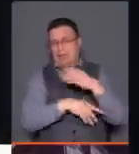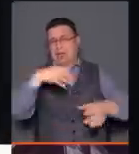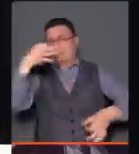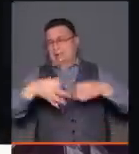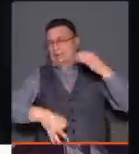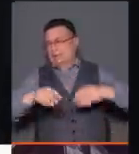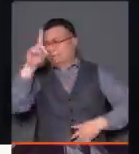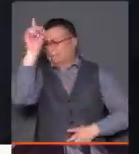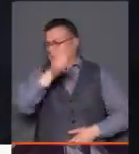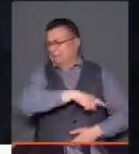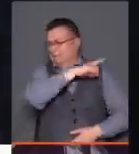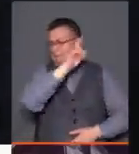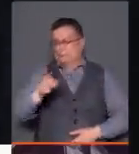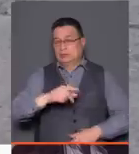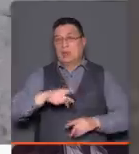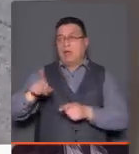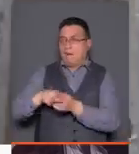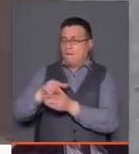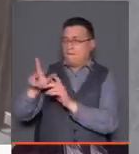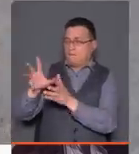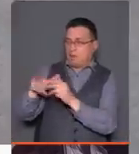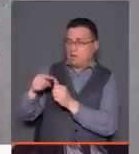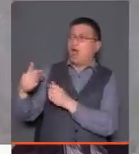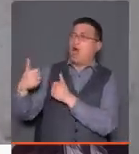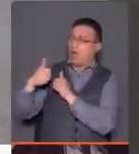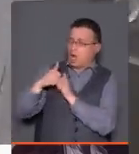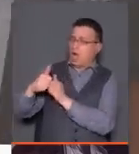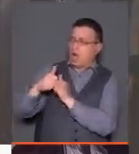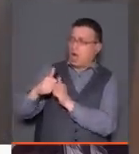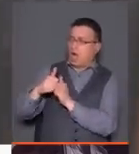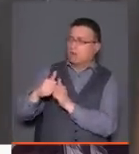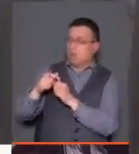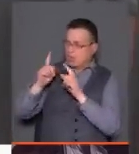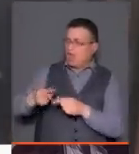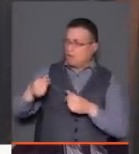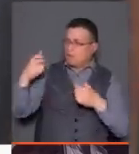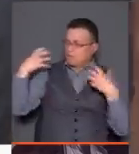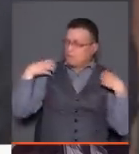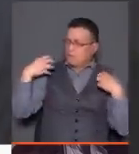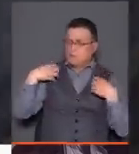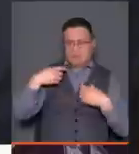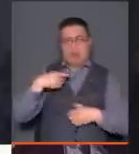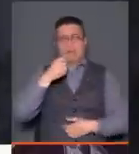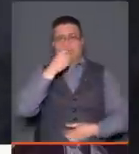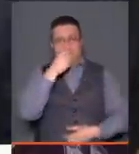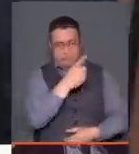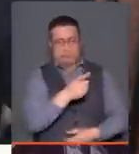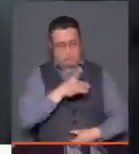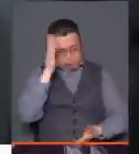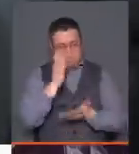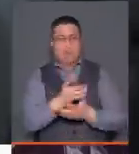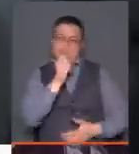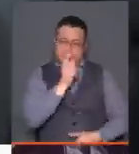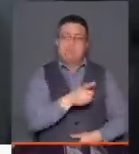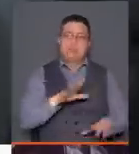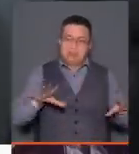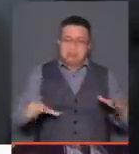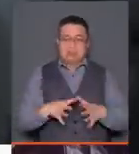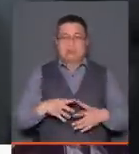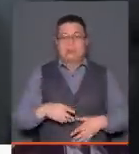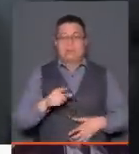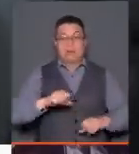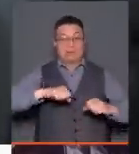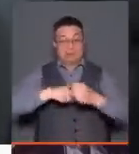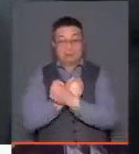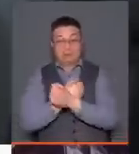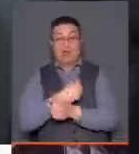pero su familia lo convenció alguien debe hacerse cargo y si la única forma es económica que así sea la cárcel es